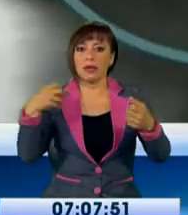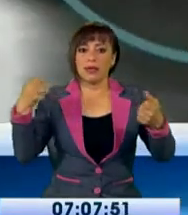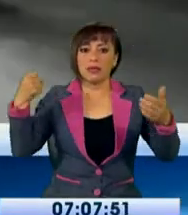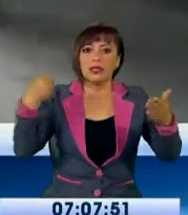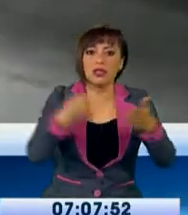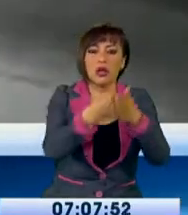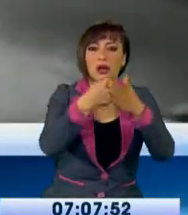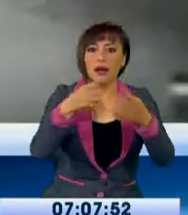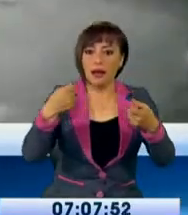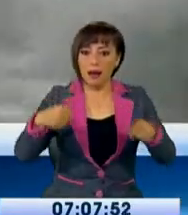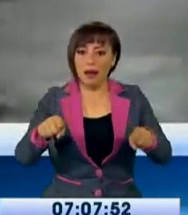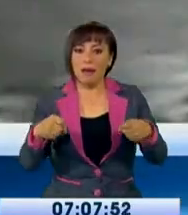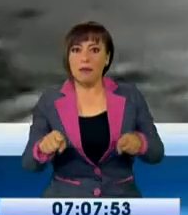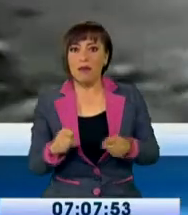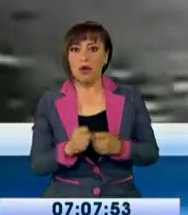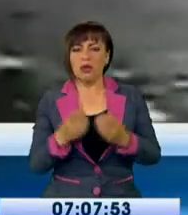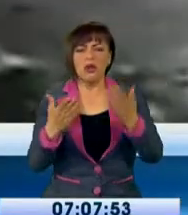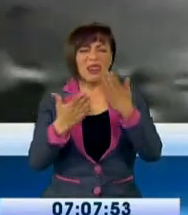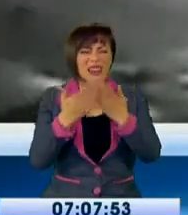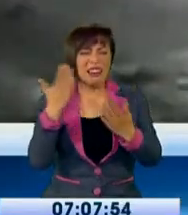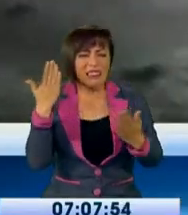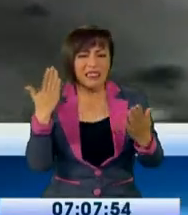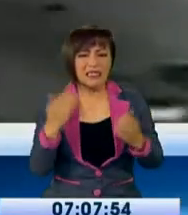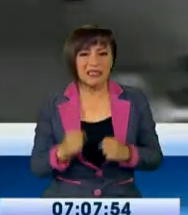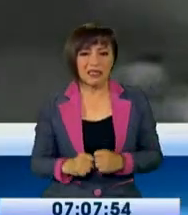moto, que se saltó al bordillo.